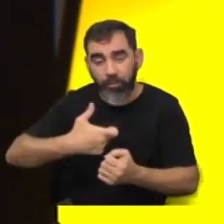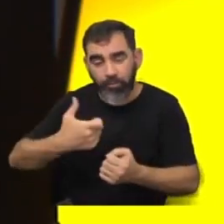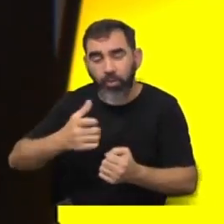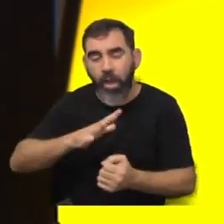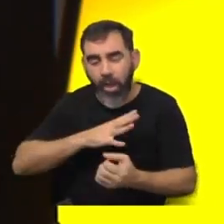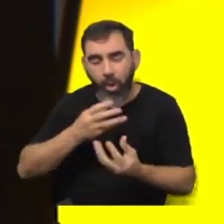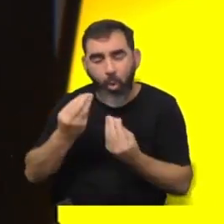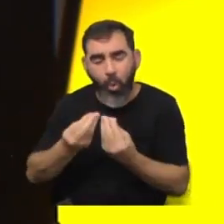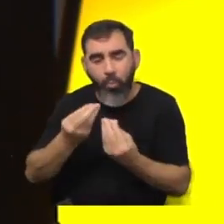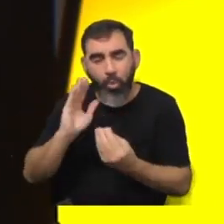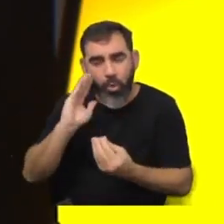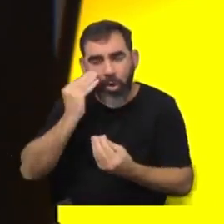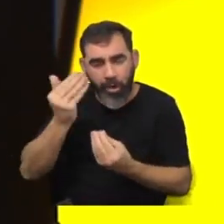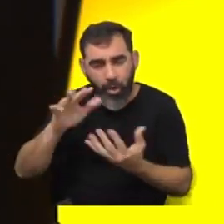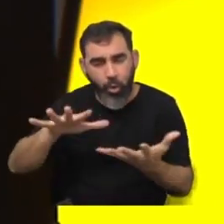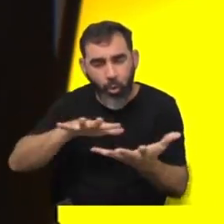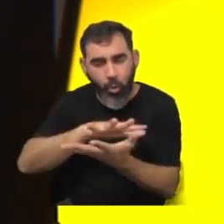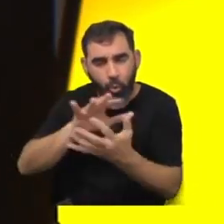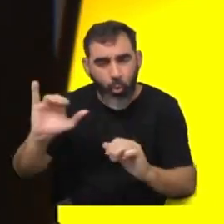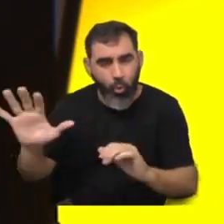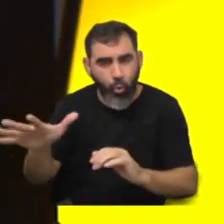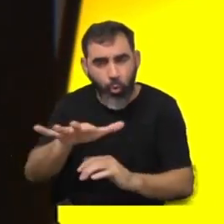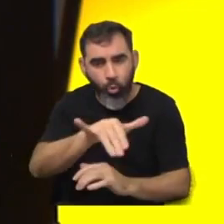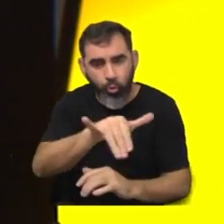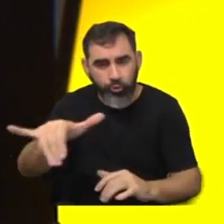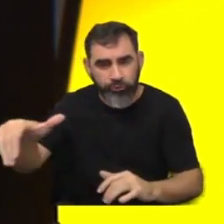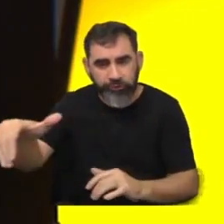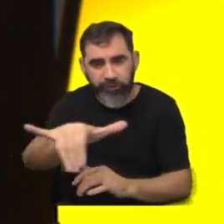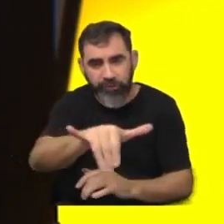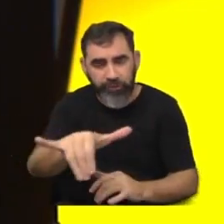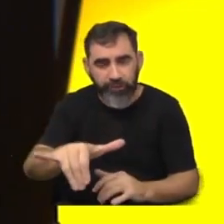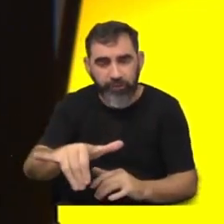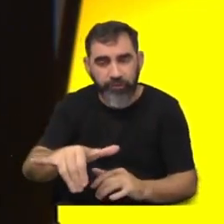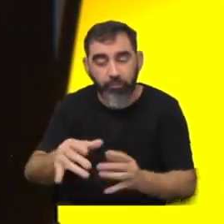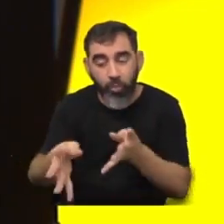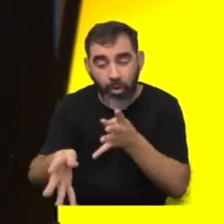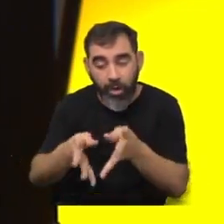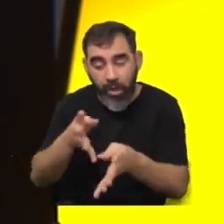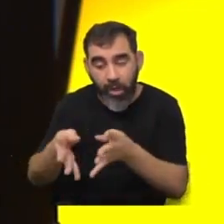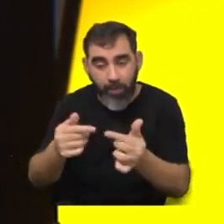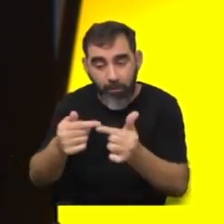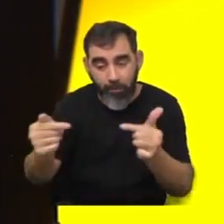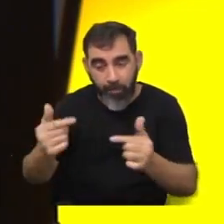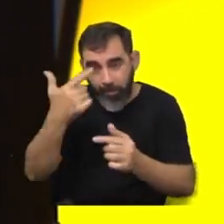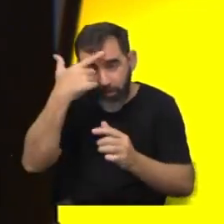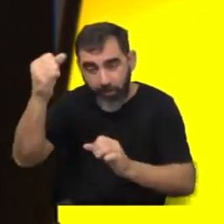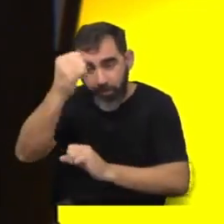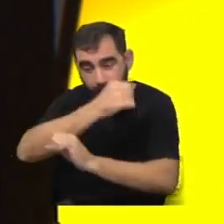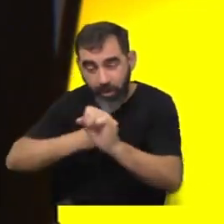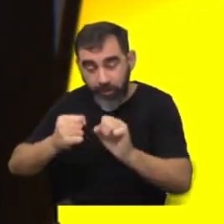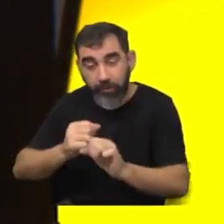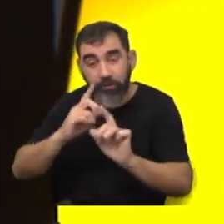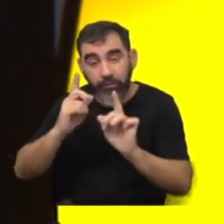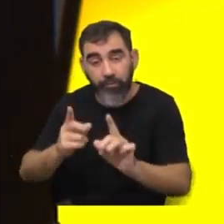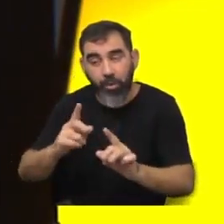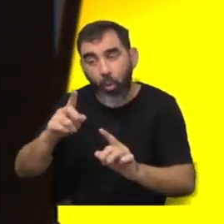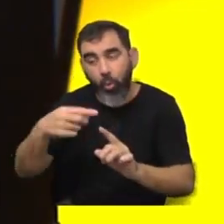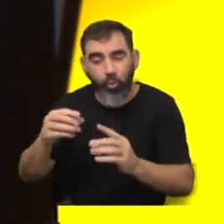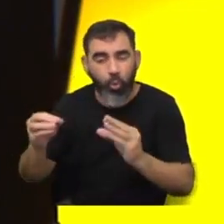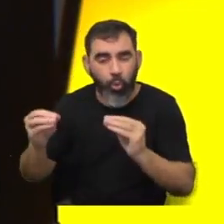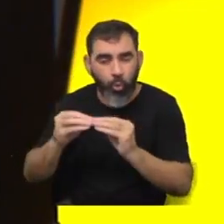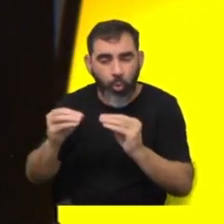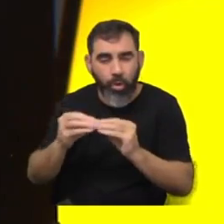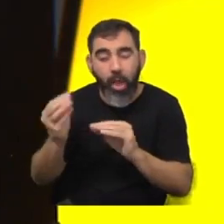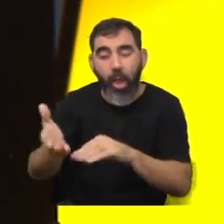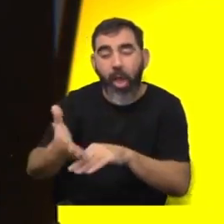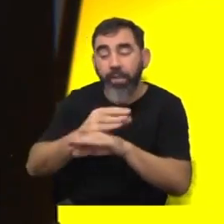para reconocer esas zonas de turbulencias, justamente no solo por los equipos electrónicos que avisan esas zonas, sino también por otros colegas que pasan